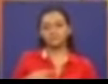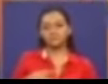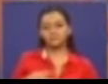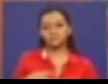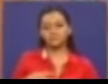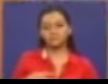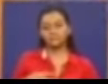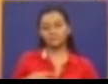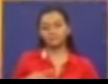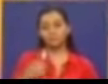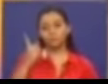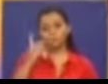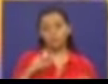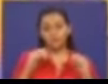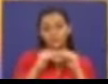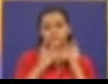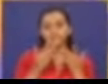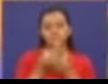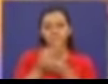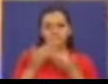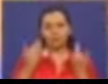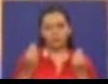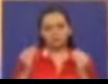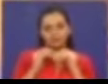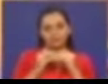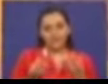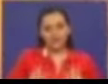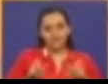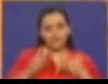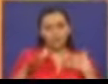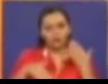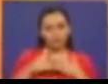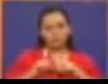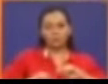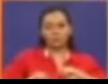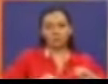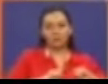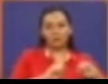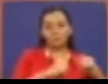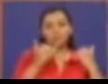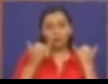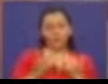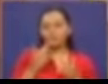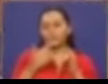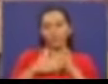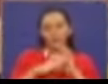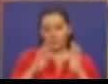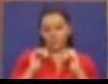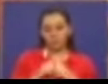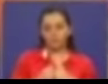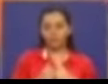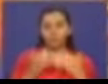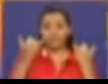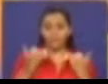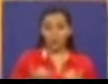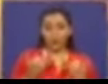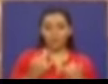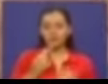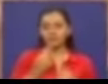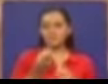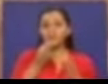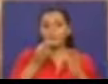las mejoras que se están haciendo en calidad y en cuestión de trámites. Por ejemplo, ahora para denunciar